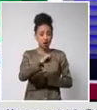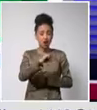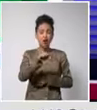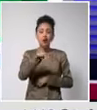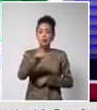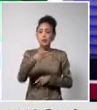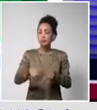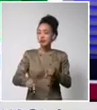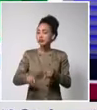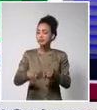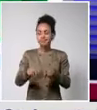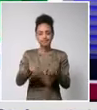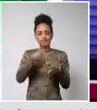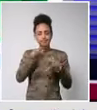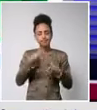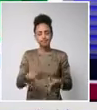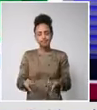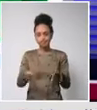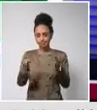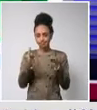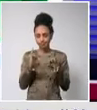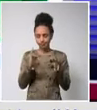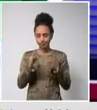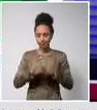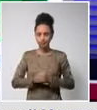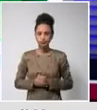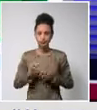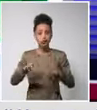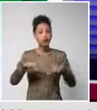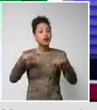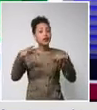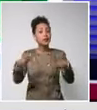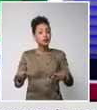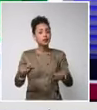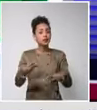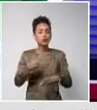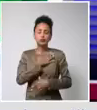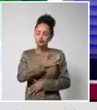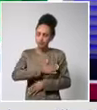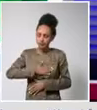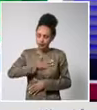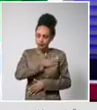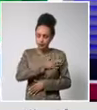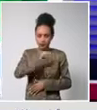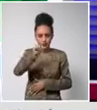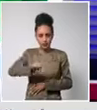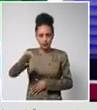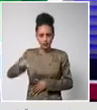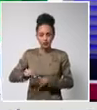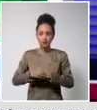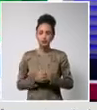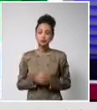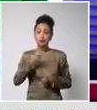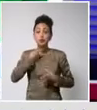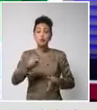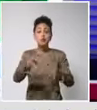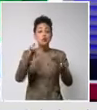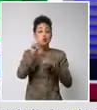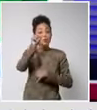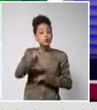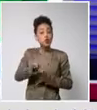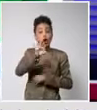posible su recuperación. Reiteramos nuestras condolencias. Fallece un paciente de 89